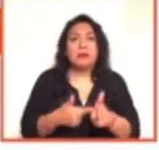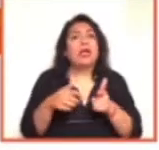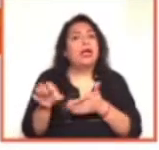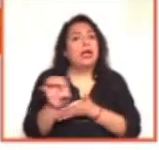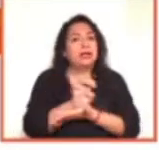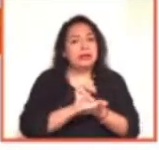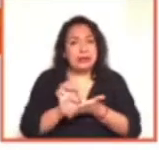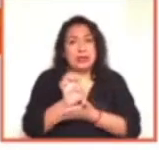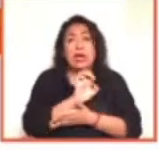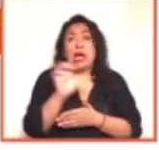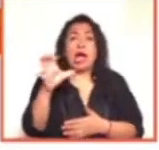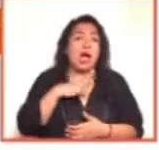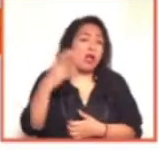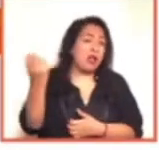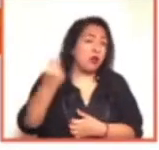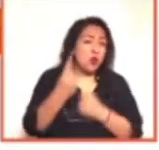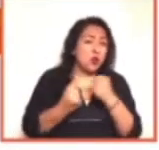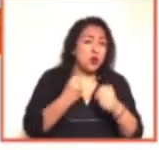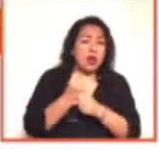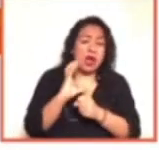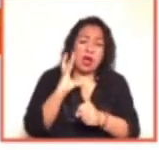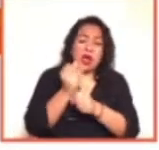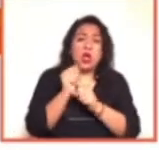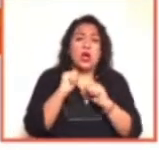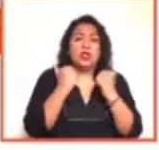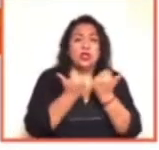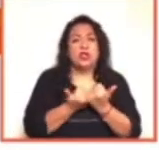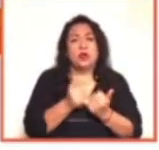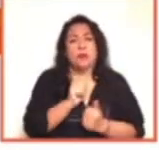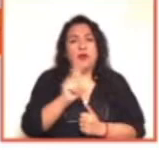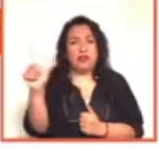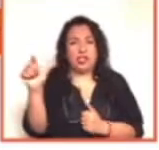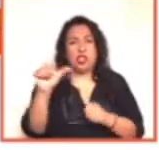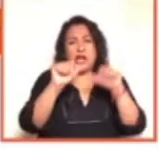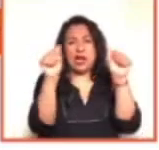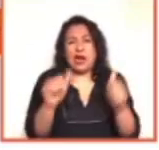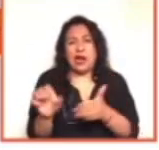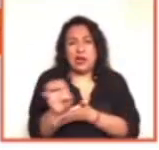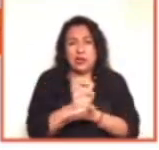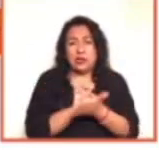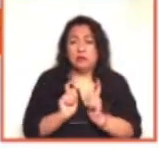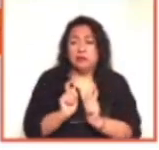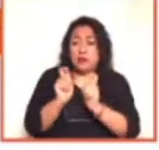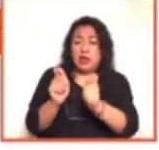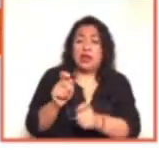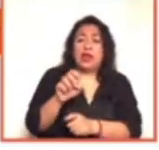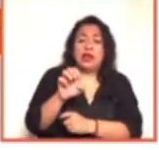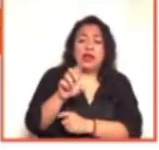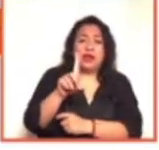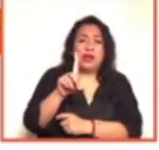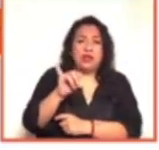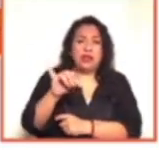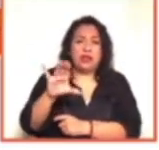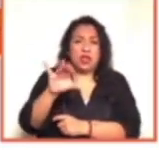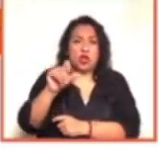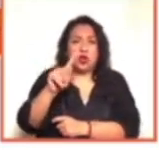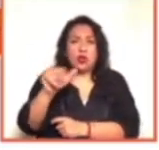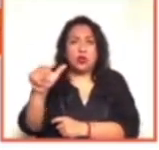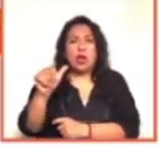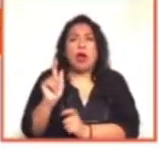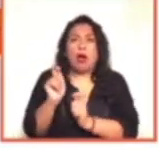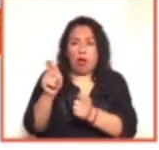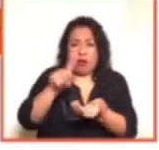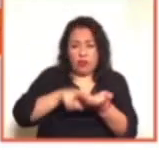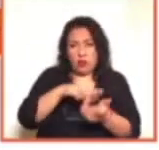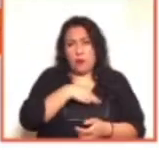Durante la conferencia anual de la Asociación de Profesionales de Artes Escénicas, se nombró a Eddie Cota como miembro del Consejo Directivo por segunda